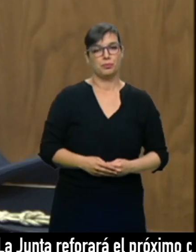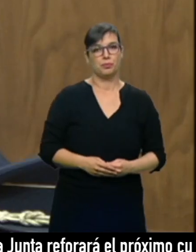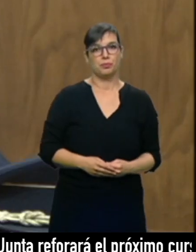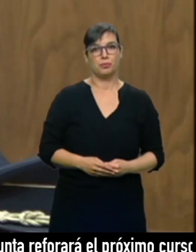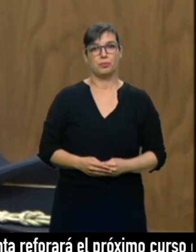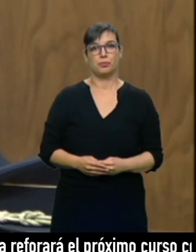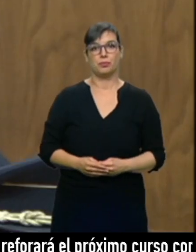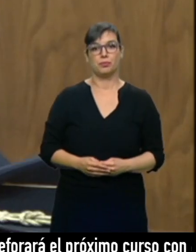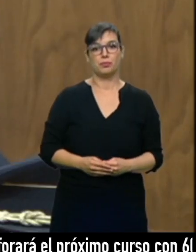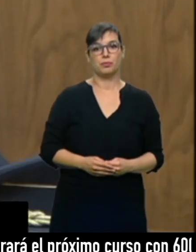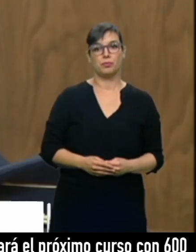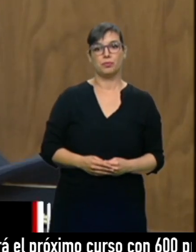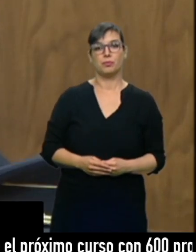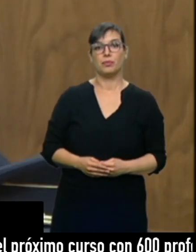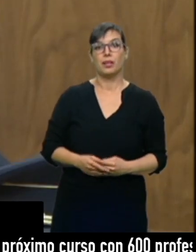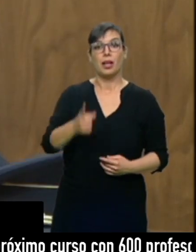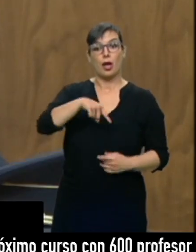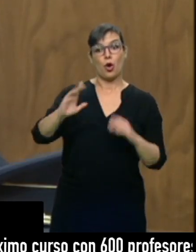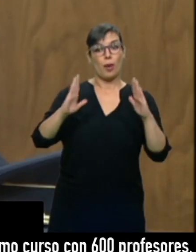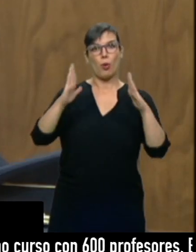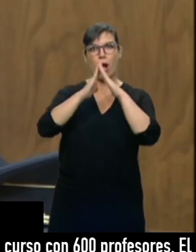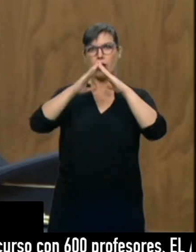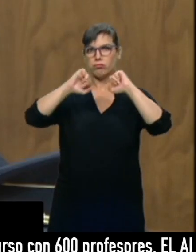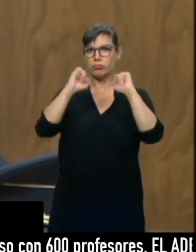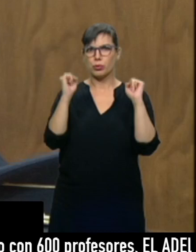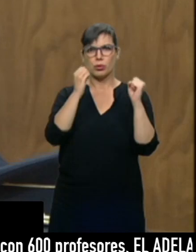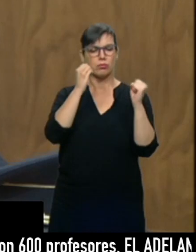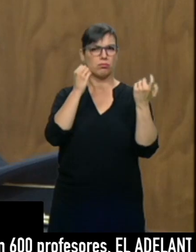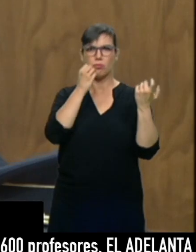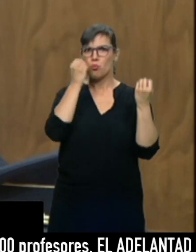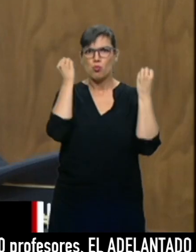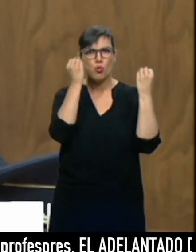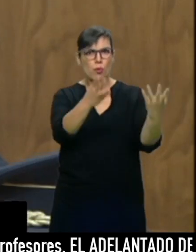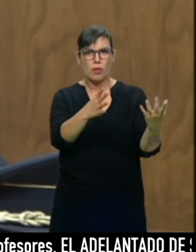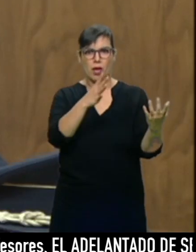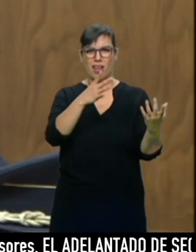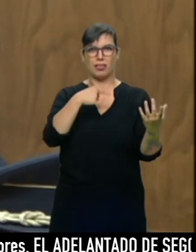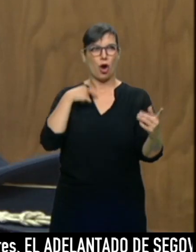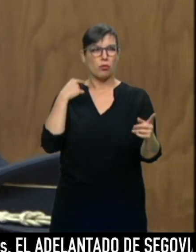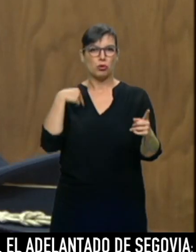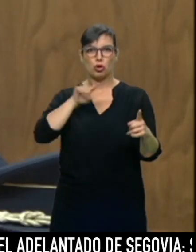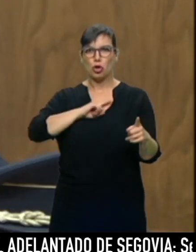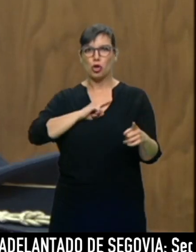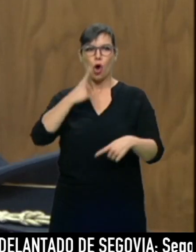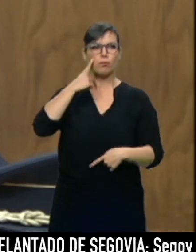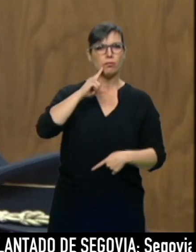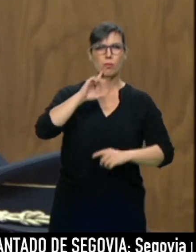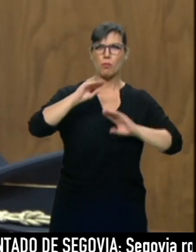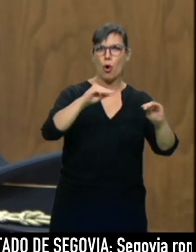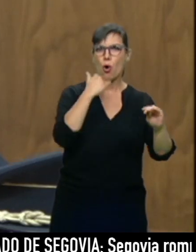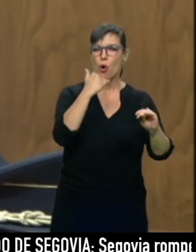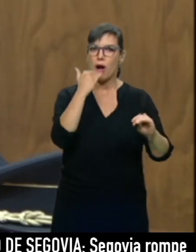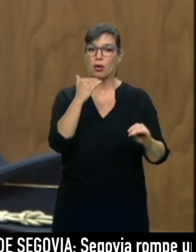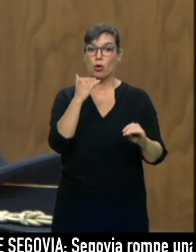Lo hicieron fenomenal durante el confinamiento. Apenas tuvimos intervenciones con adolescentes y con jóvenes, pero en este